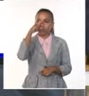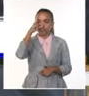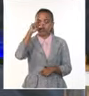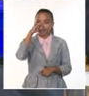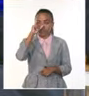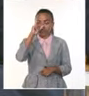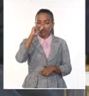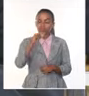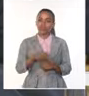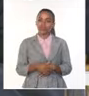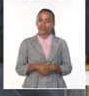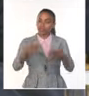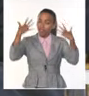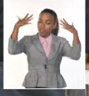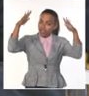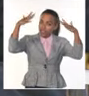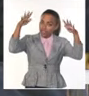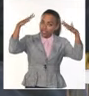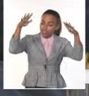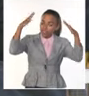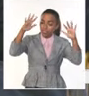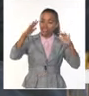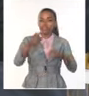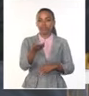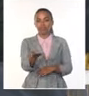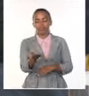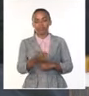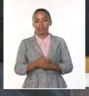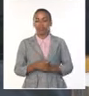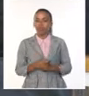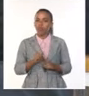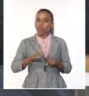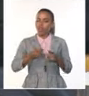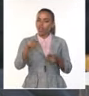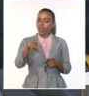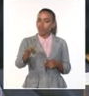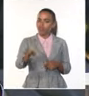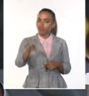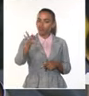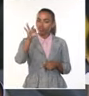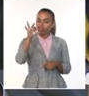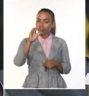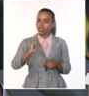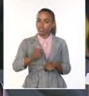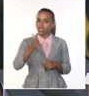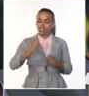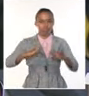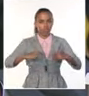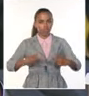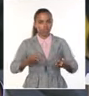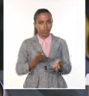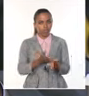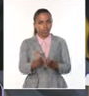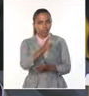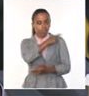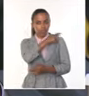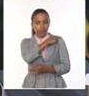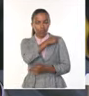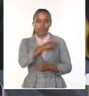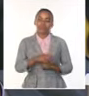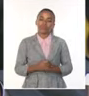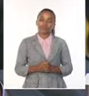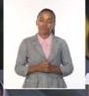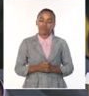más sinceras felicitaciones por su elección como presidente con altísimo apoyo popular. Excelentísimos jefes